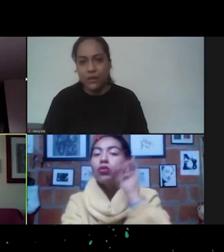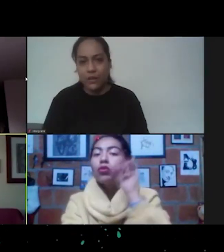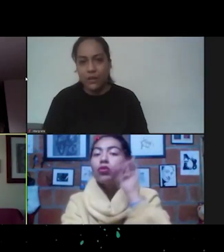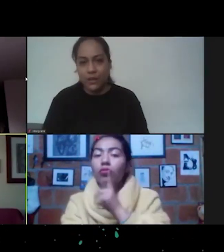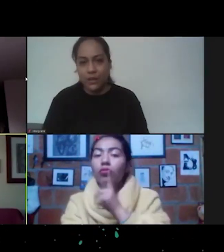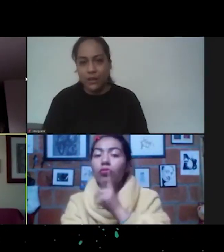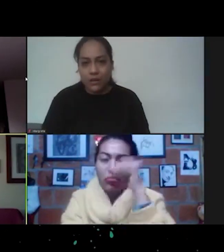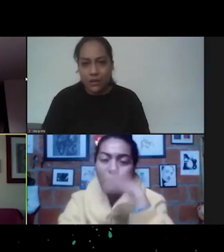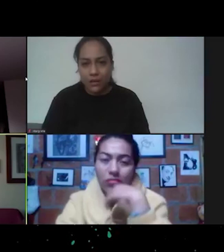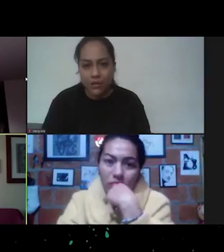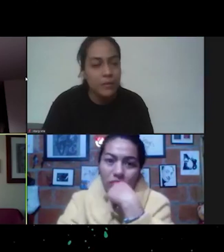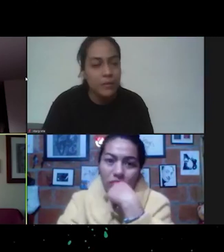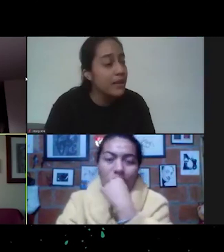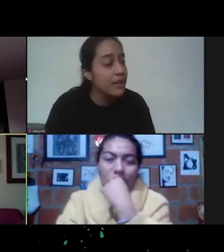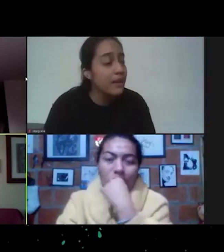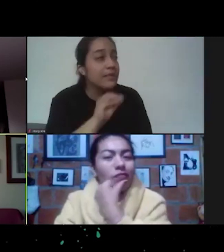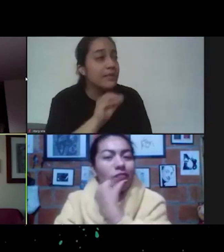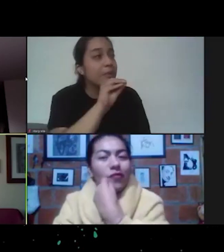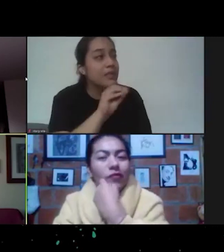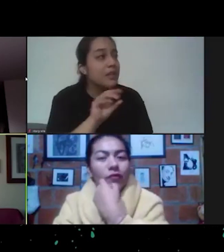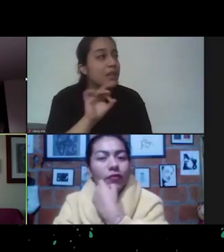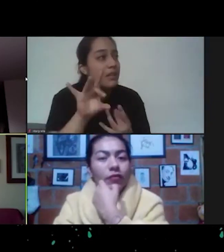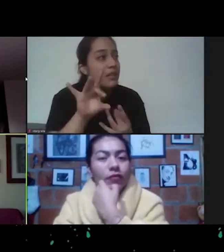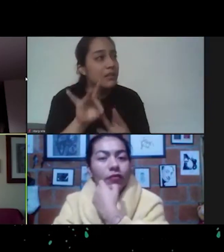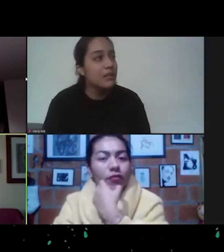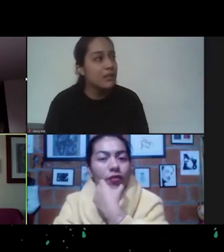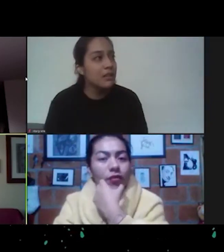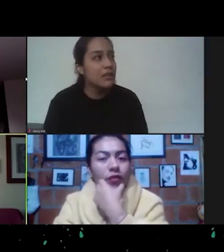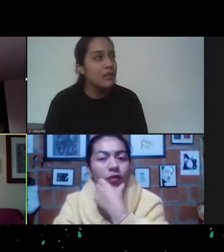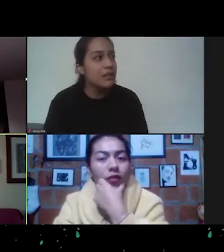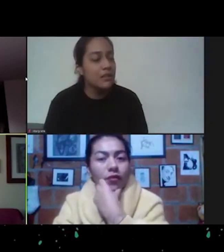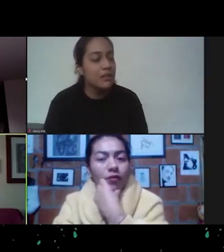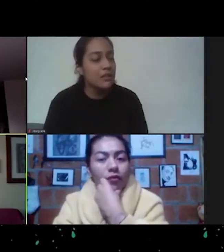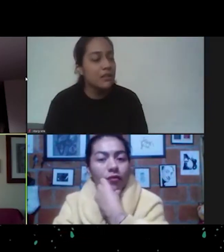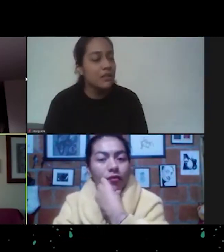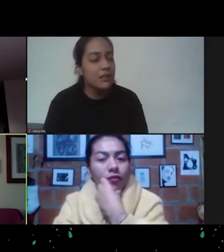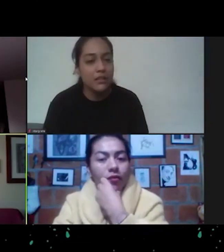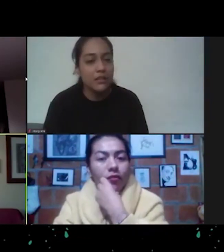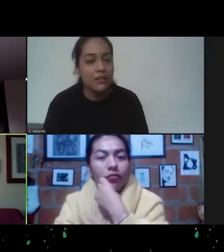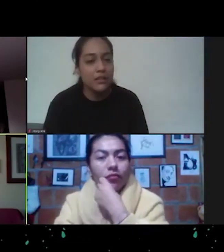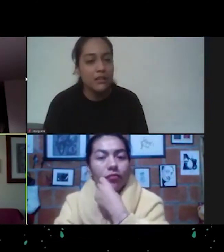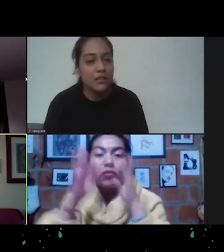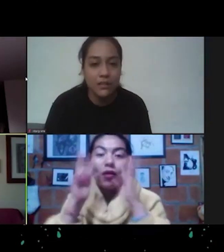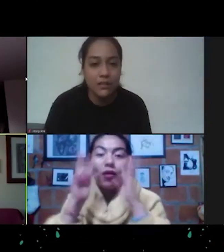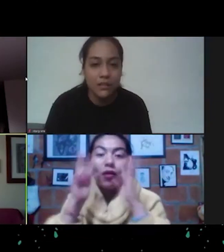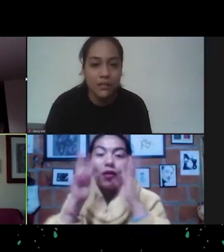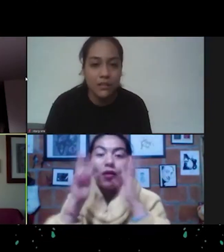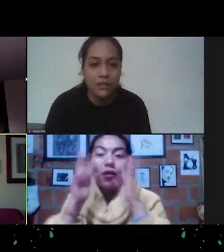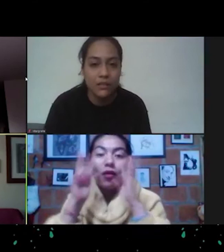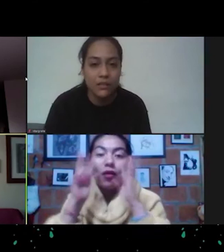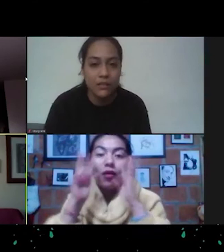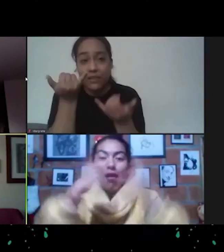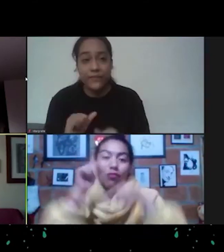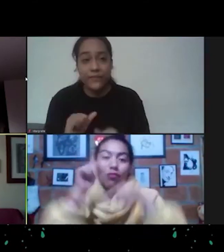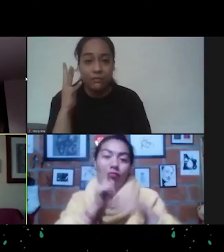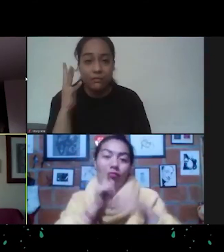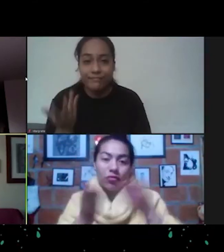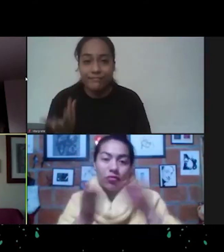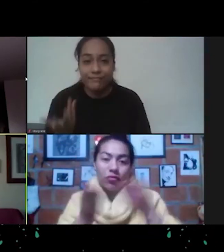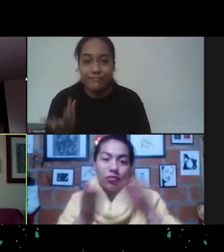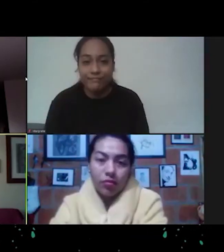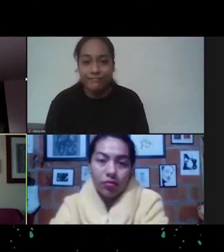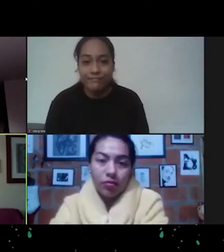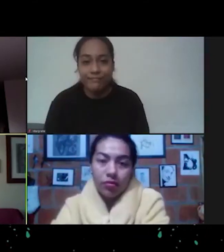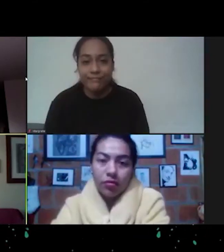de la programación que tenemos hasta el día viernes. Así que bueno, con esto entonces finalizamos y de nuevo pues muchísimas gracias